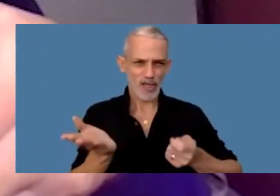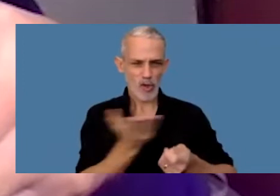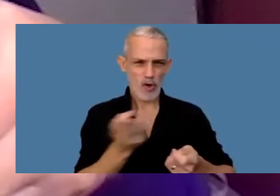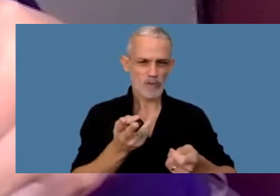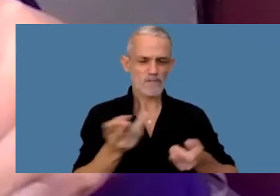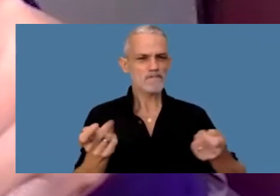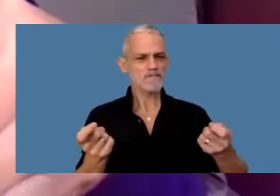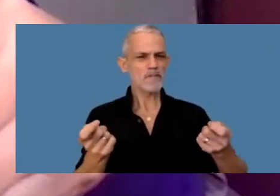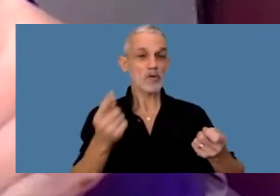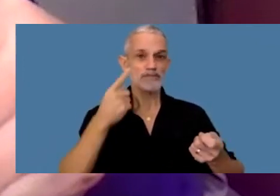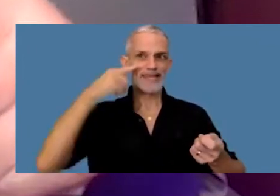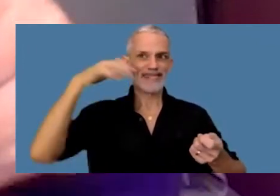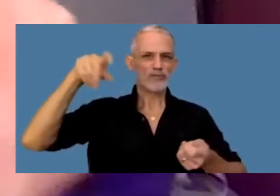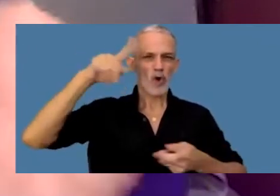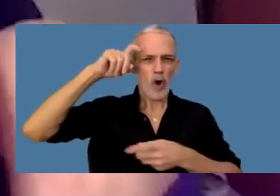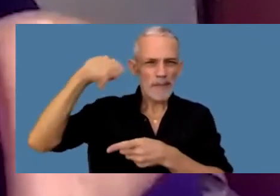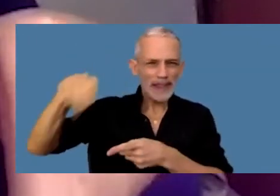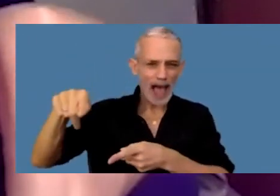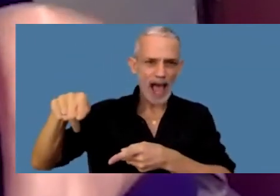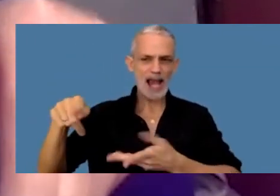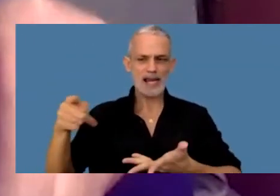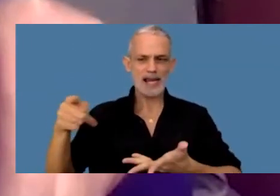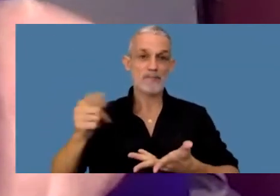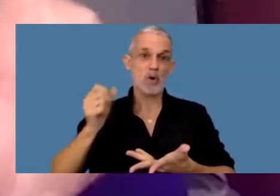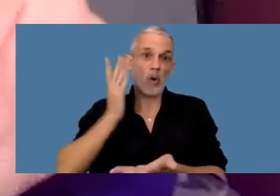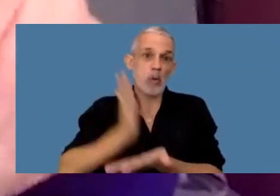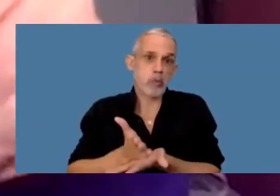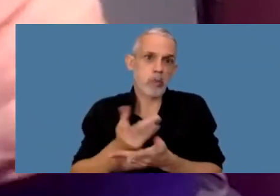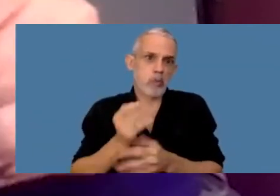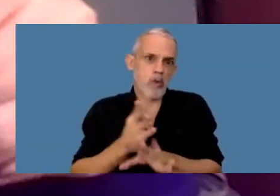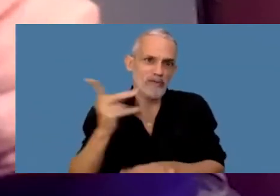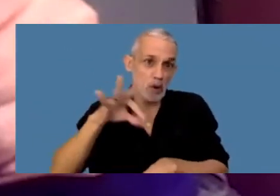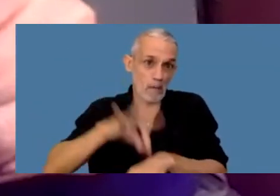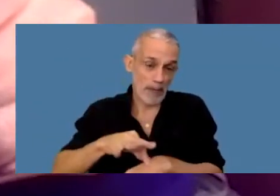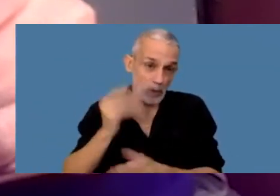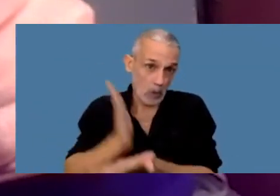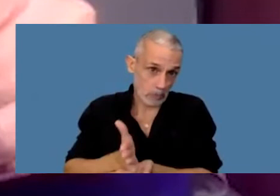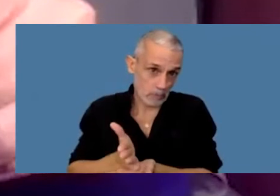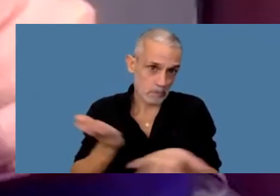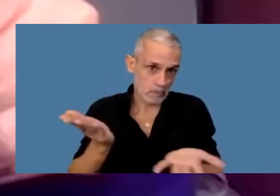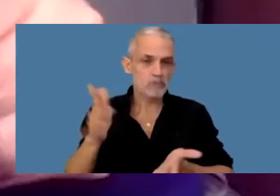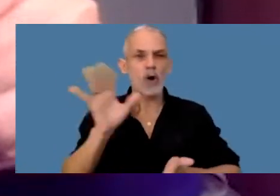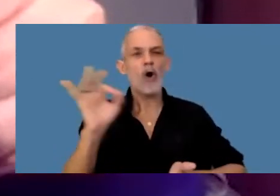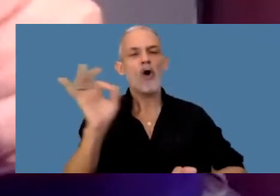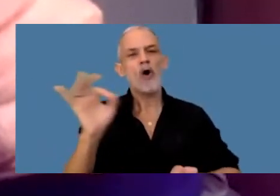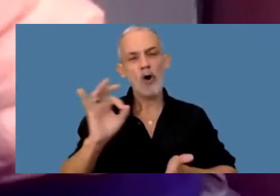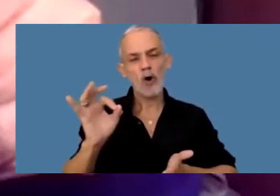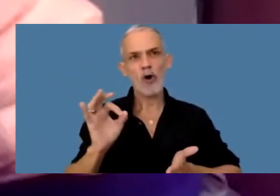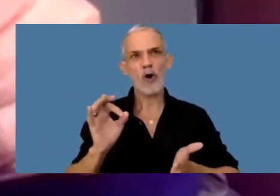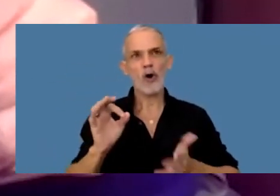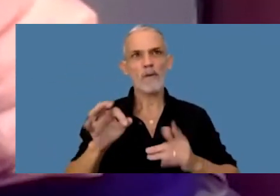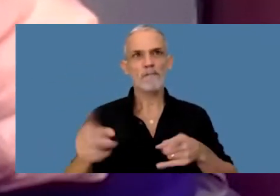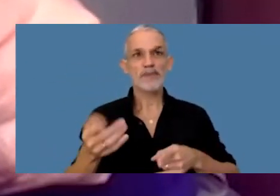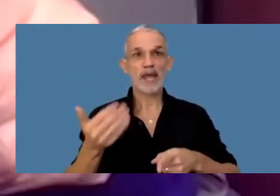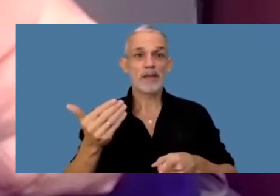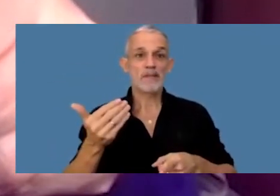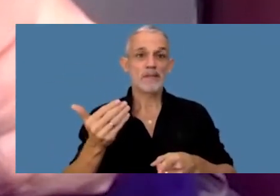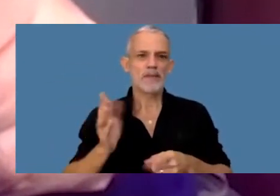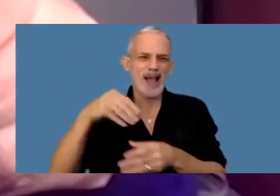escuchado casos donde también se han hecho denuncias a las horas sociales o